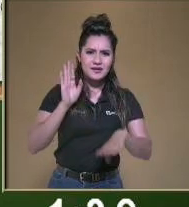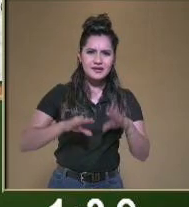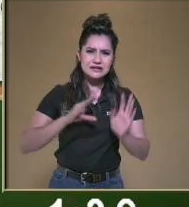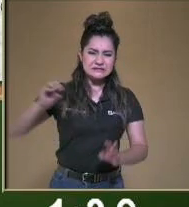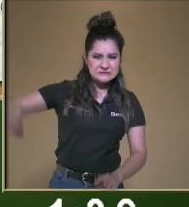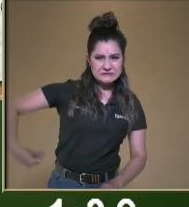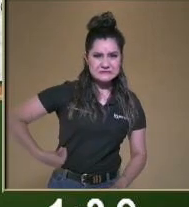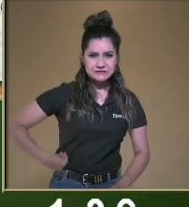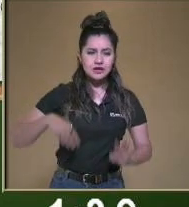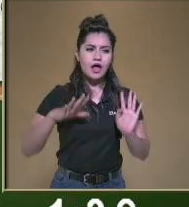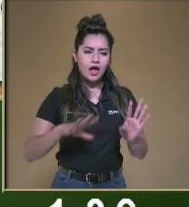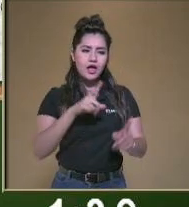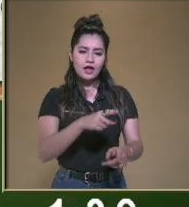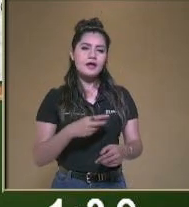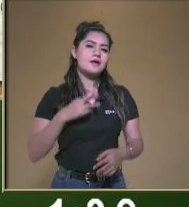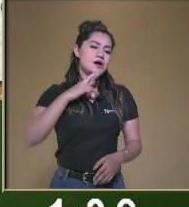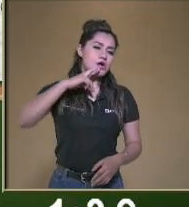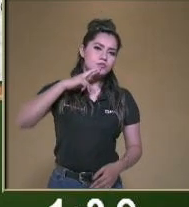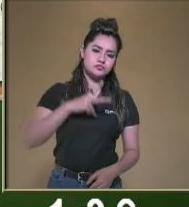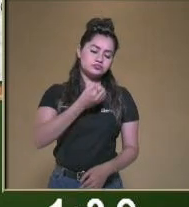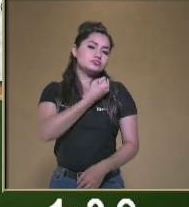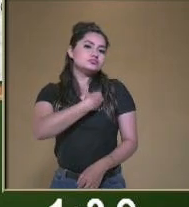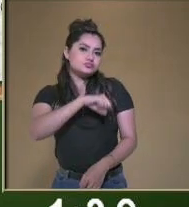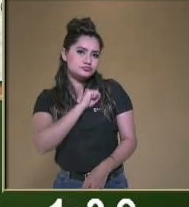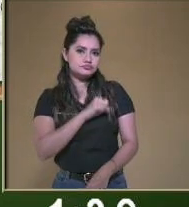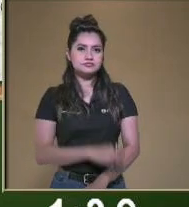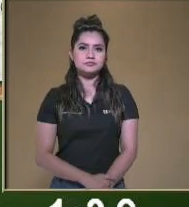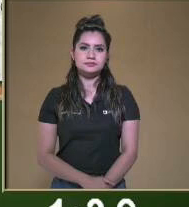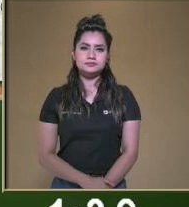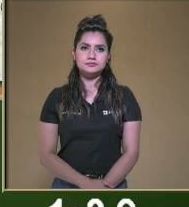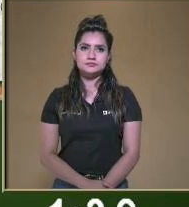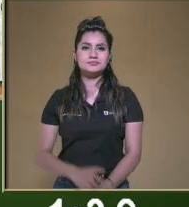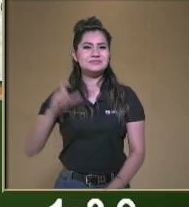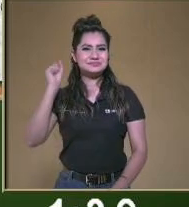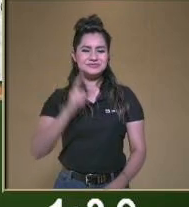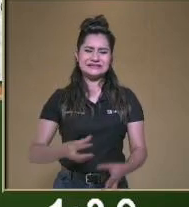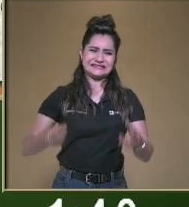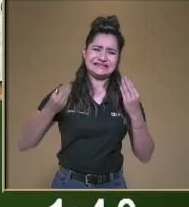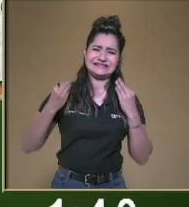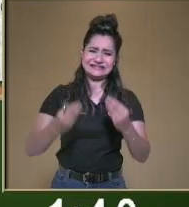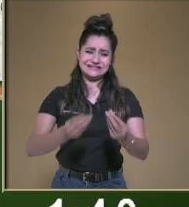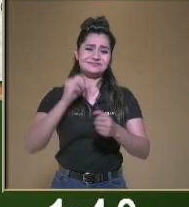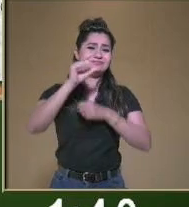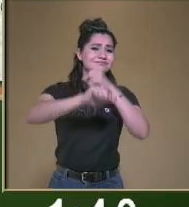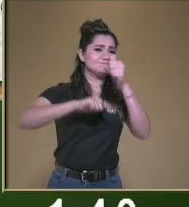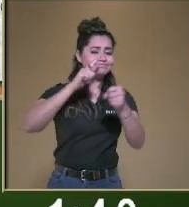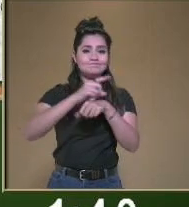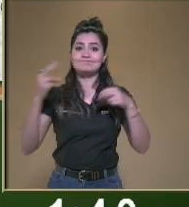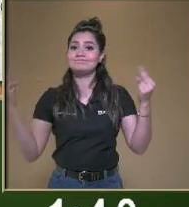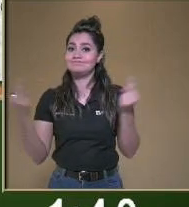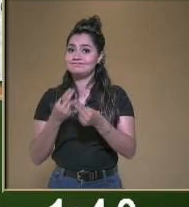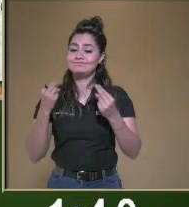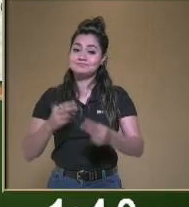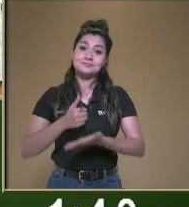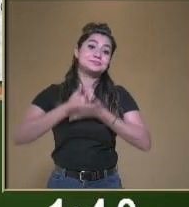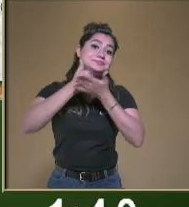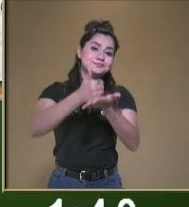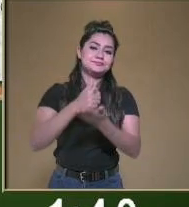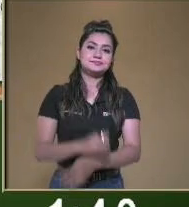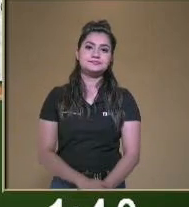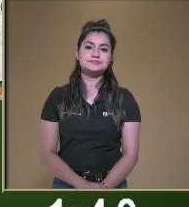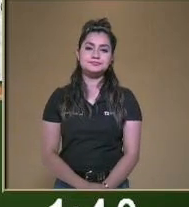una enfermedad. Pero estos centros están generalmente repletos de animales, así que necesitan que los apoyemos.